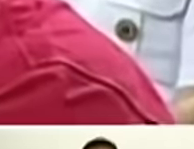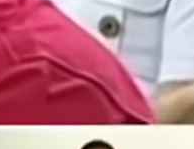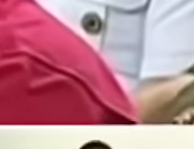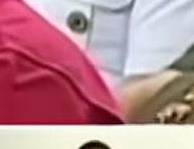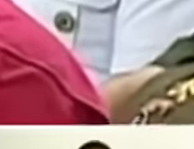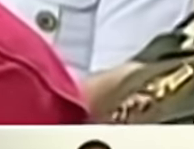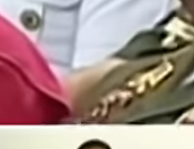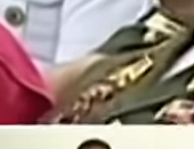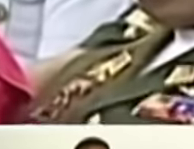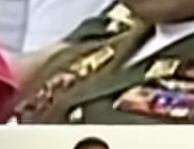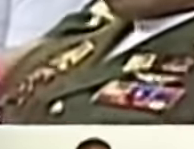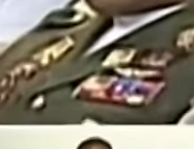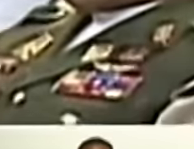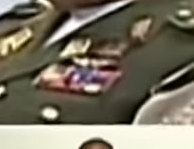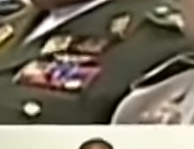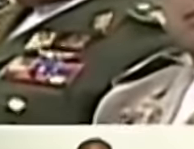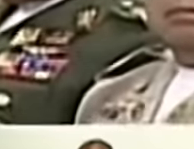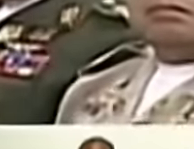cadetes